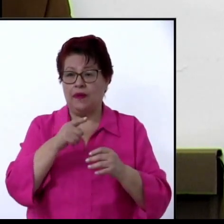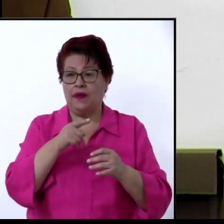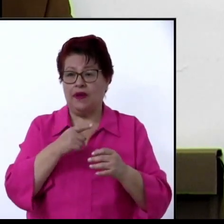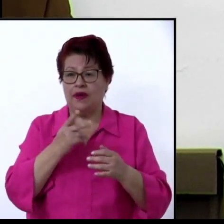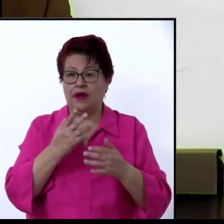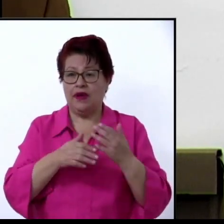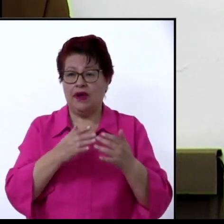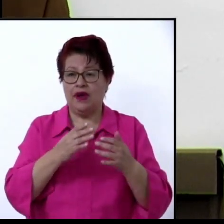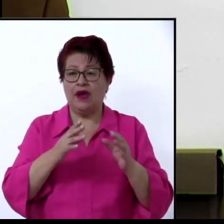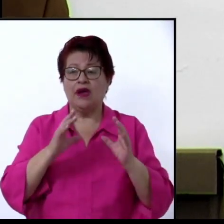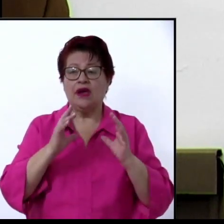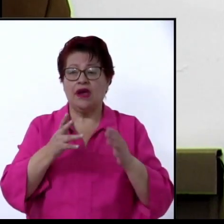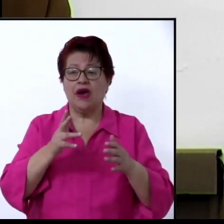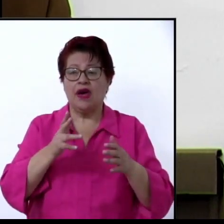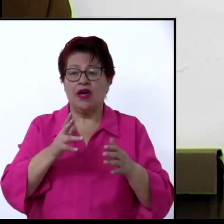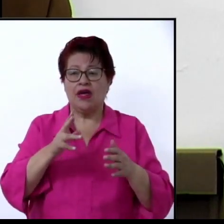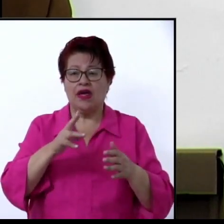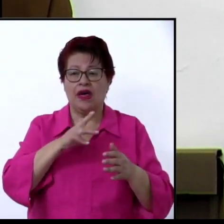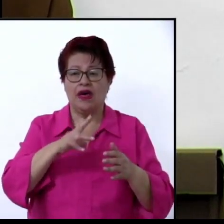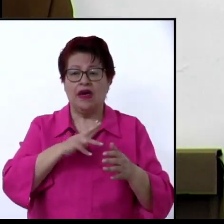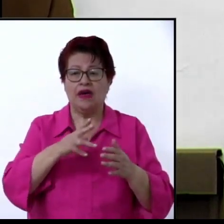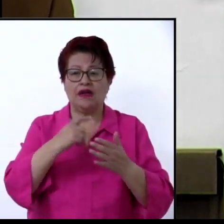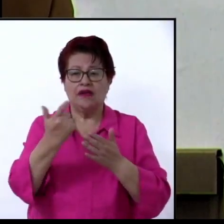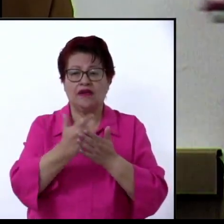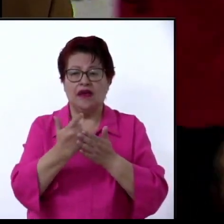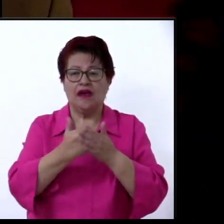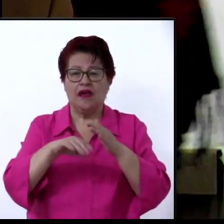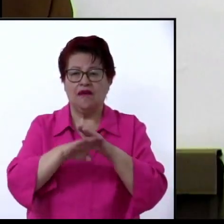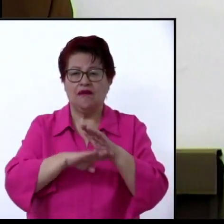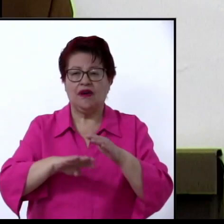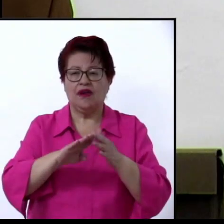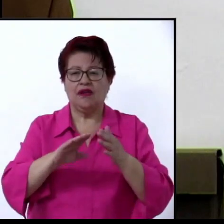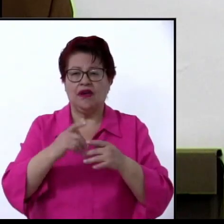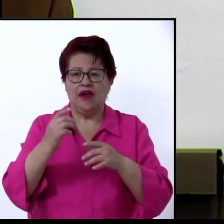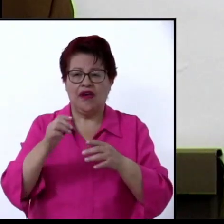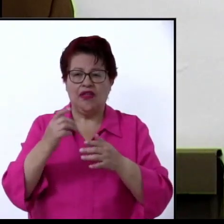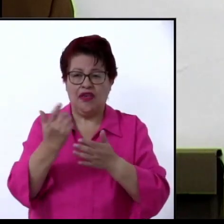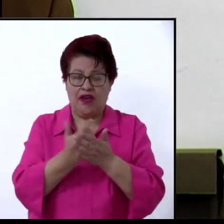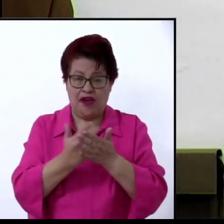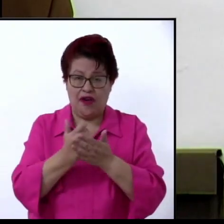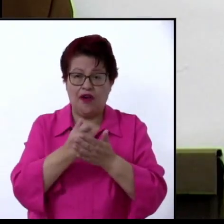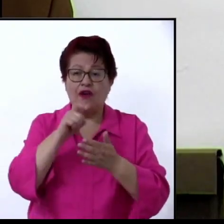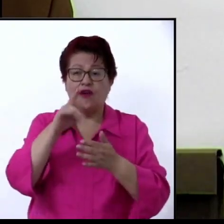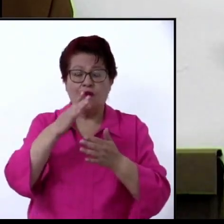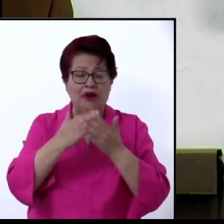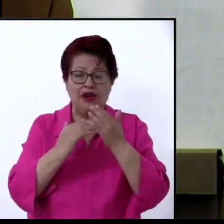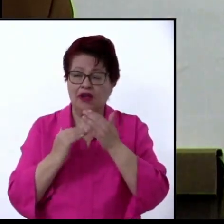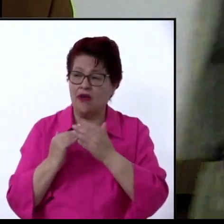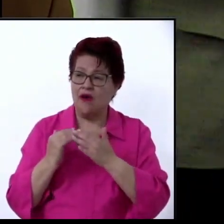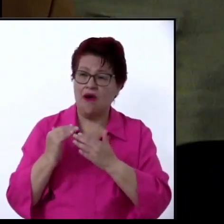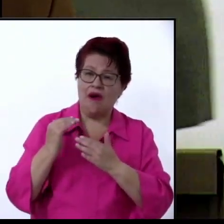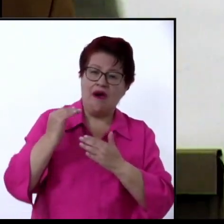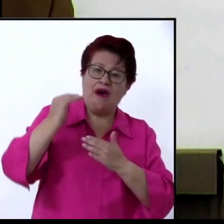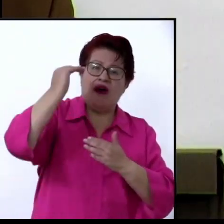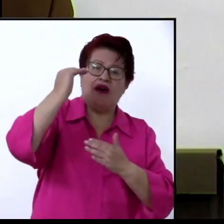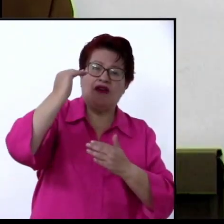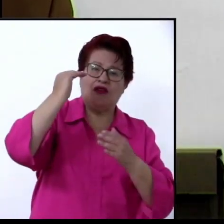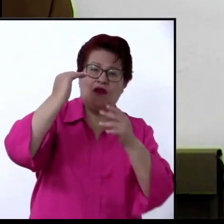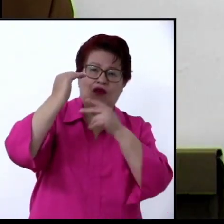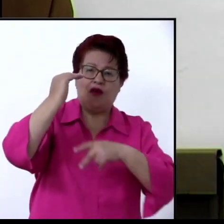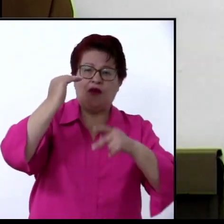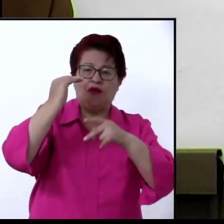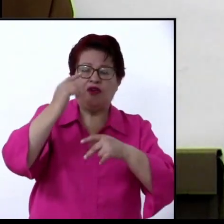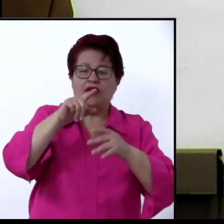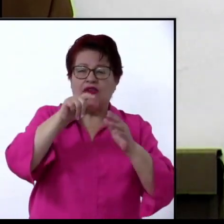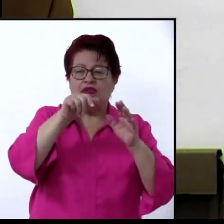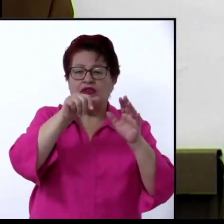que contamos con el salario base de cotización más alto de nuestro país, que es